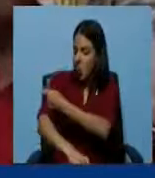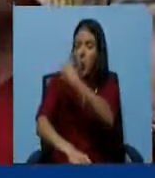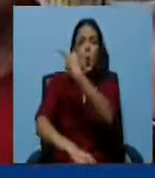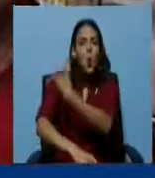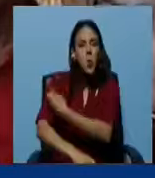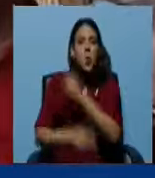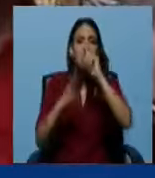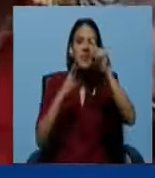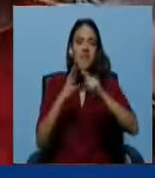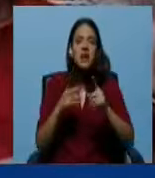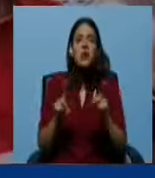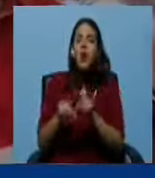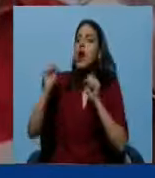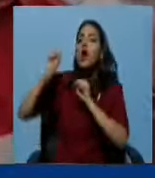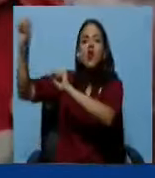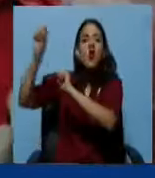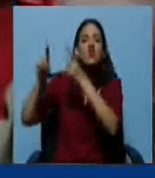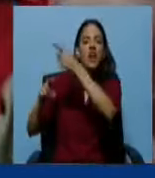contra los virus,